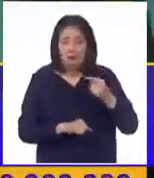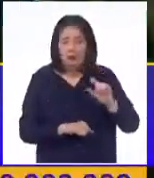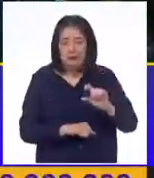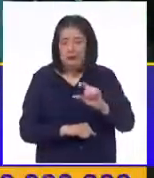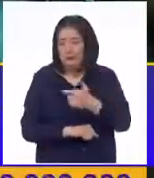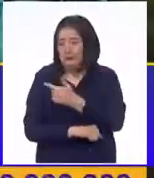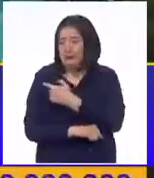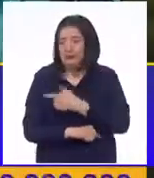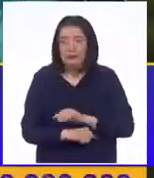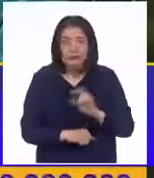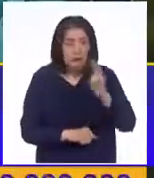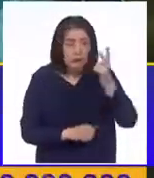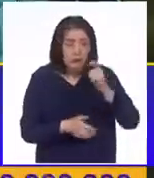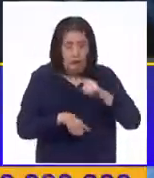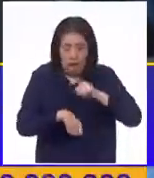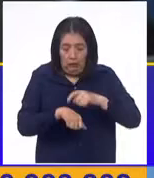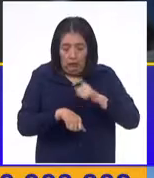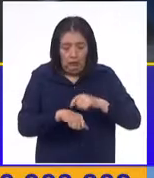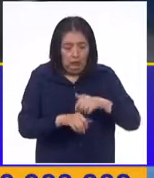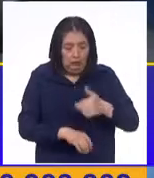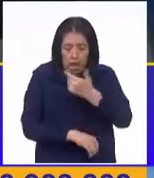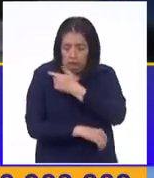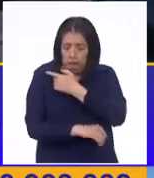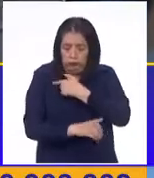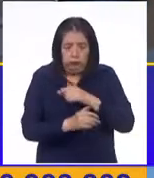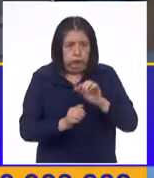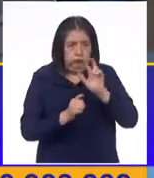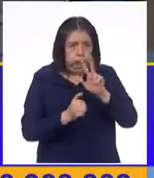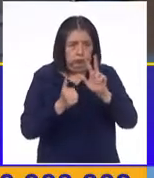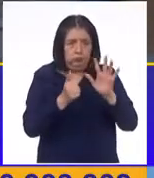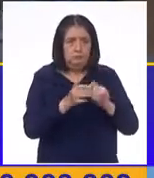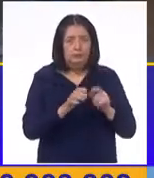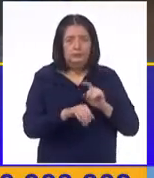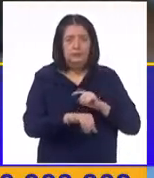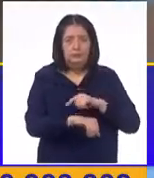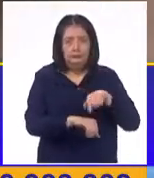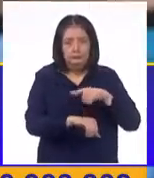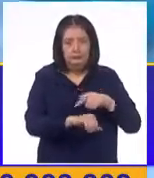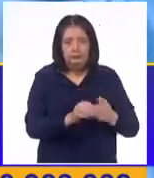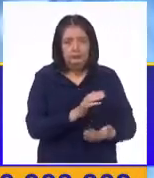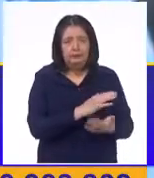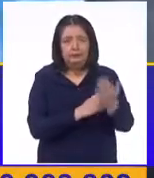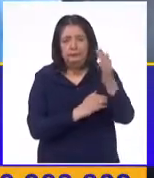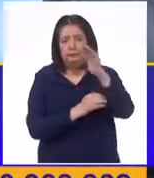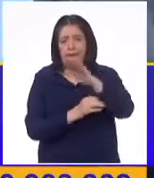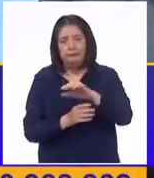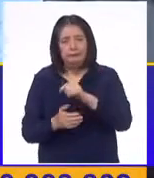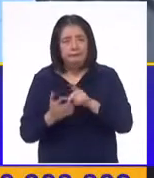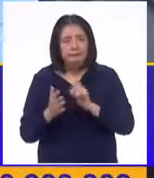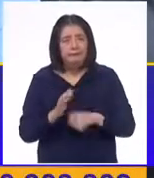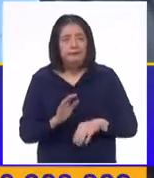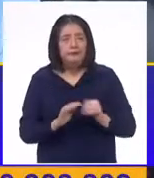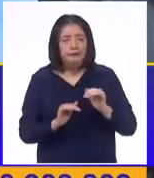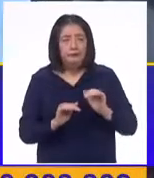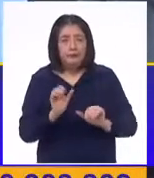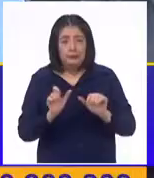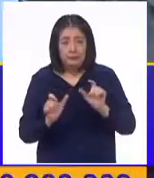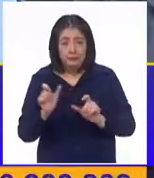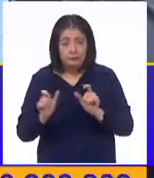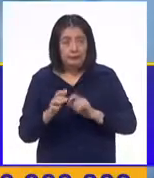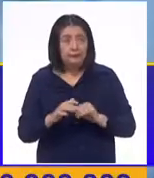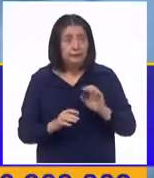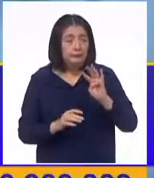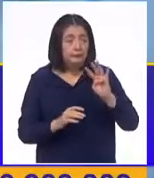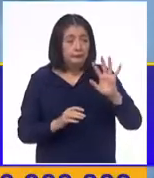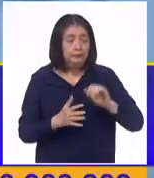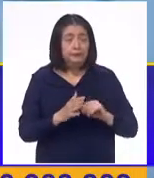en la segunda vacunatón fue lo que dejó esta jornada de 36 horas ininterrumpidas de inmunización a adultos de 45 y 46